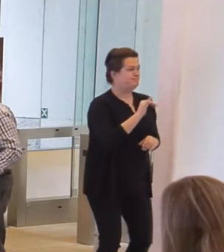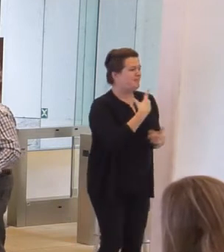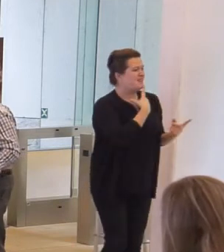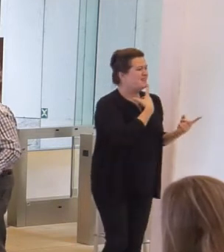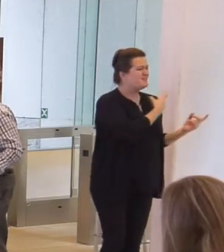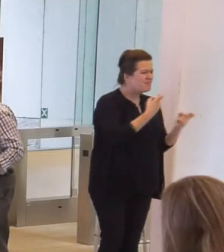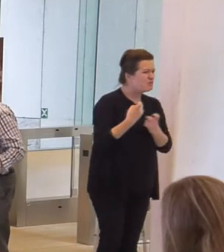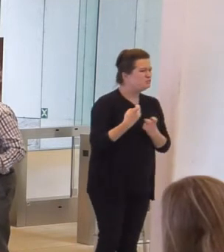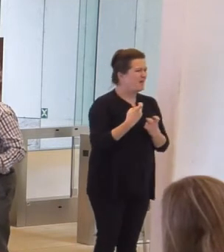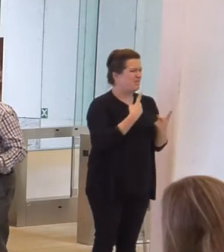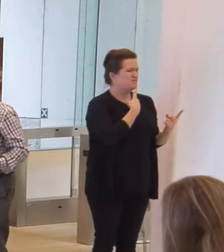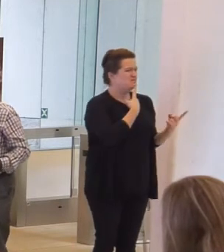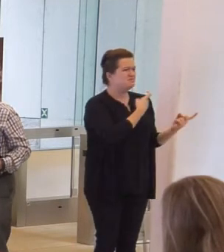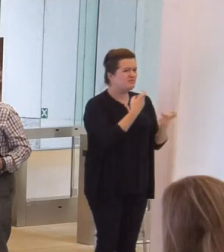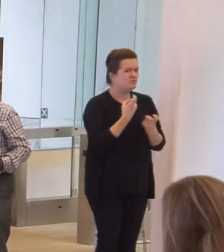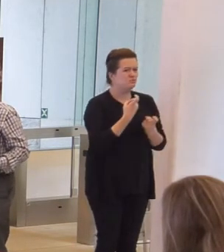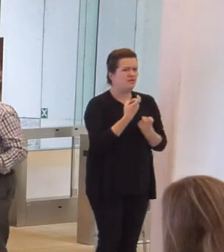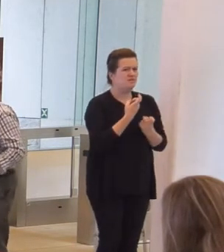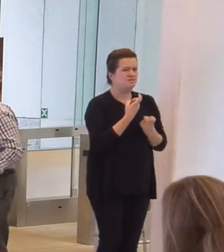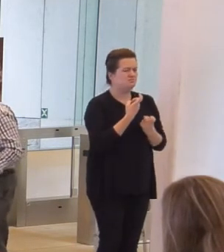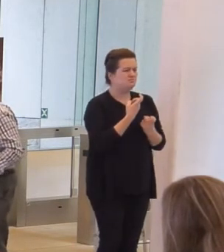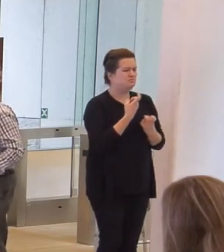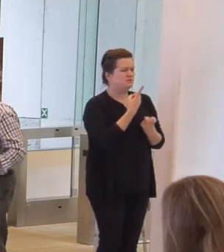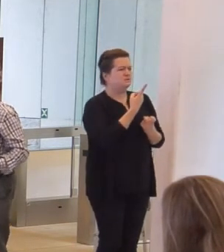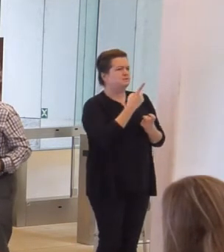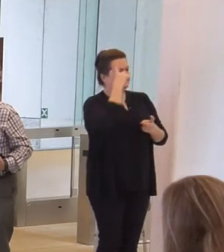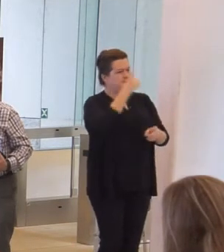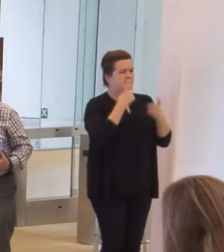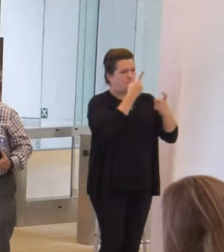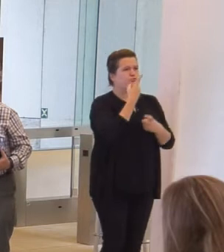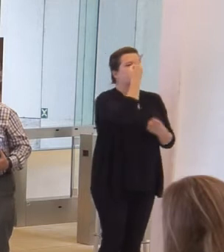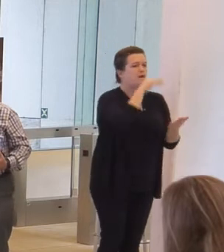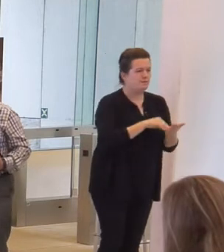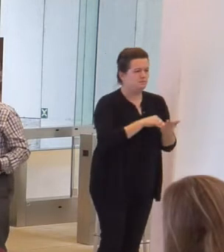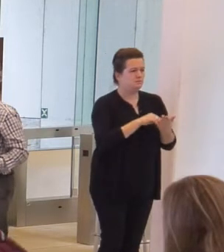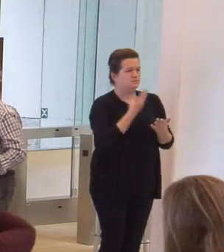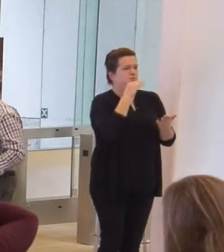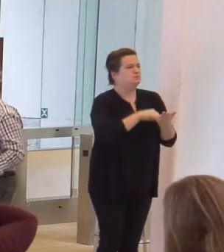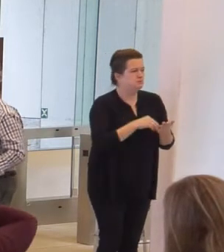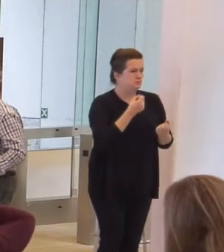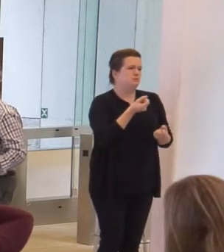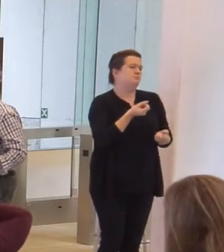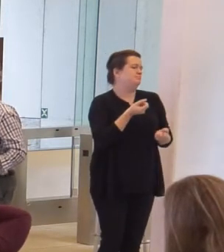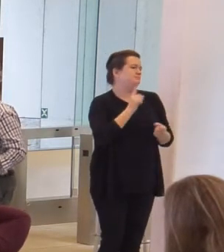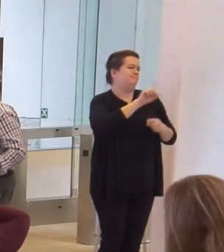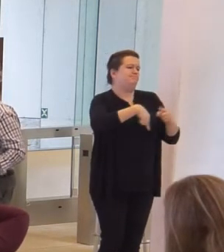pues mira, no somos héroes. Entonces, lo intentamos una vez, lo intentamos otra, pero llega un momento en el